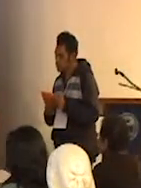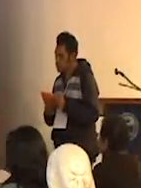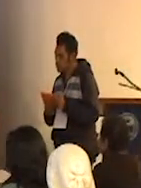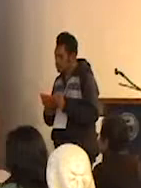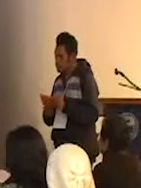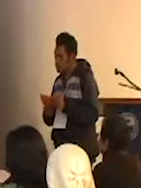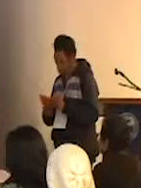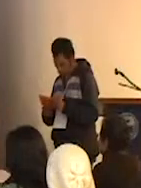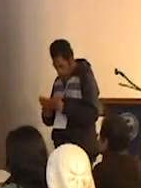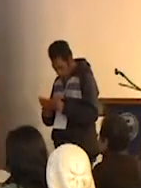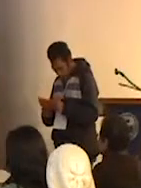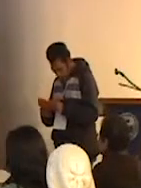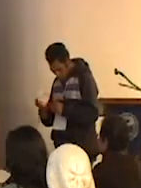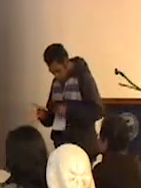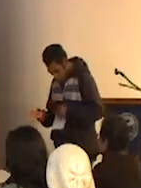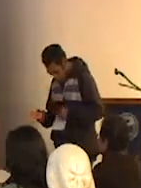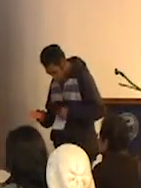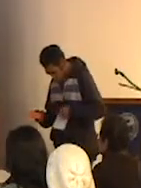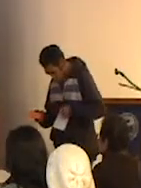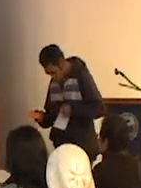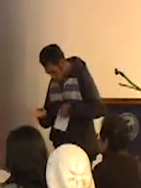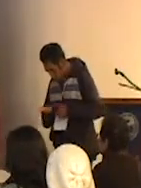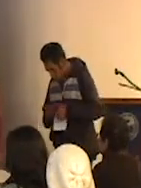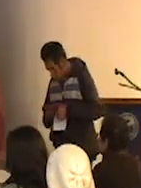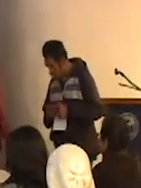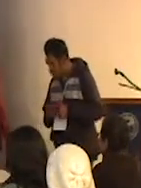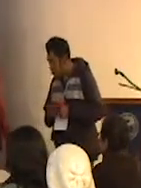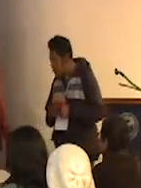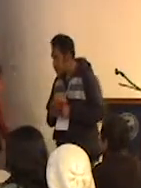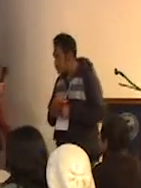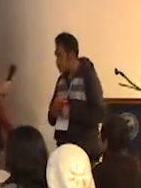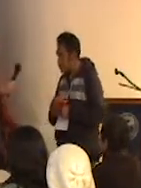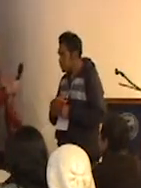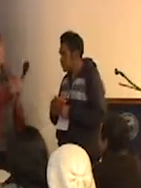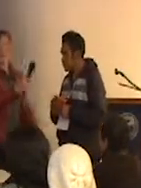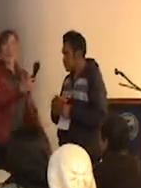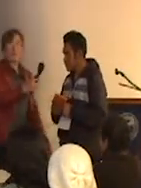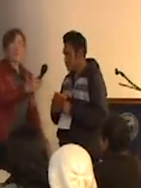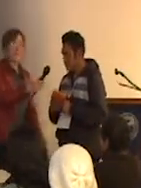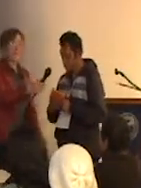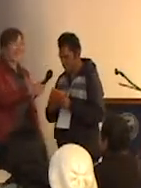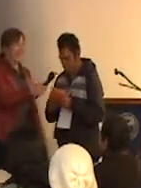desplazado con tres tipos de discapacidades físicas, ya no orientales de Colombia.